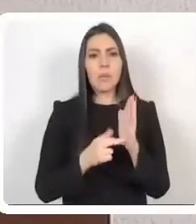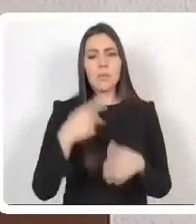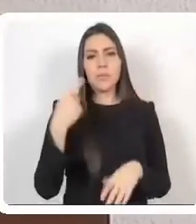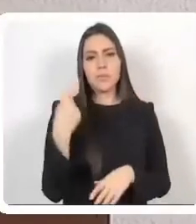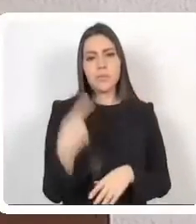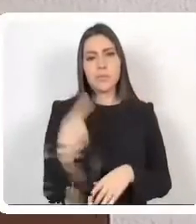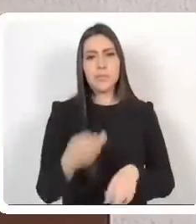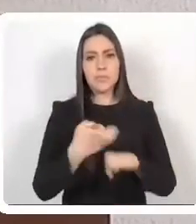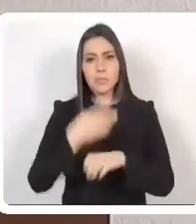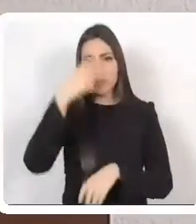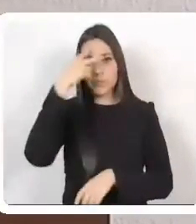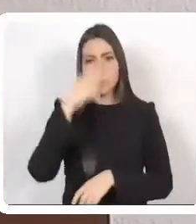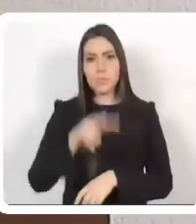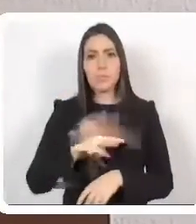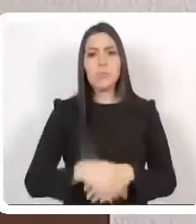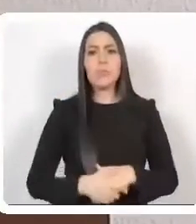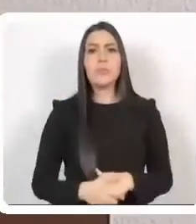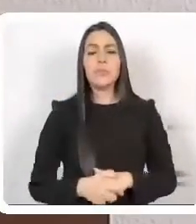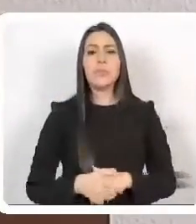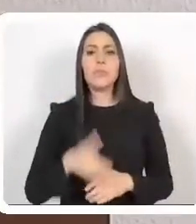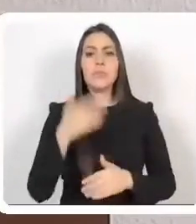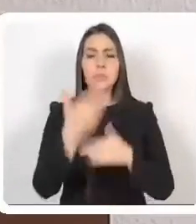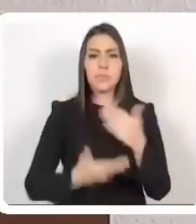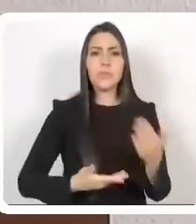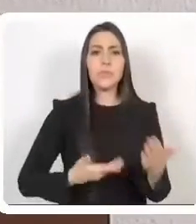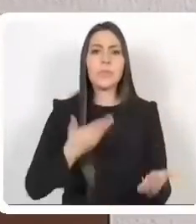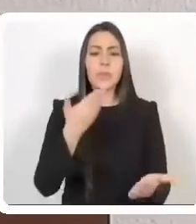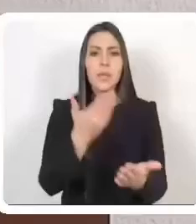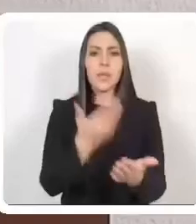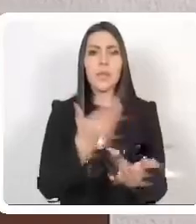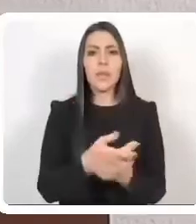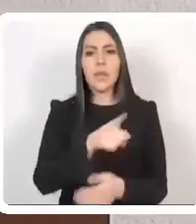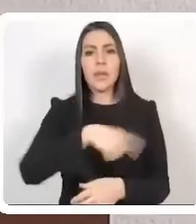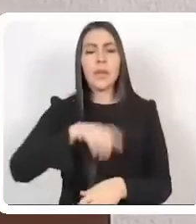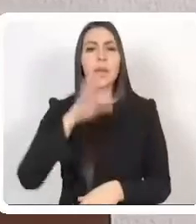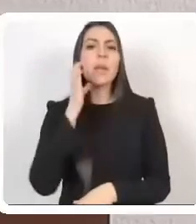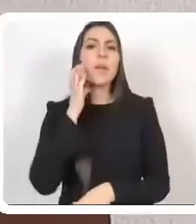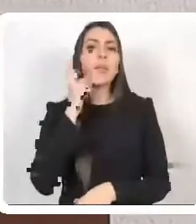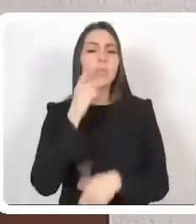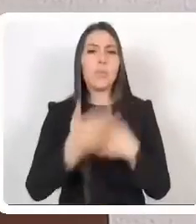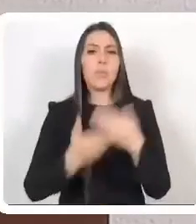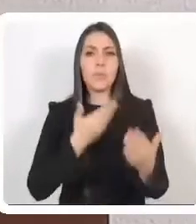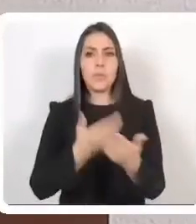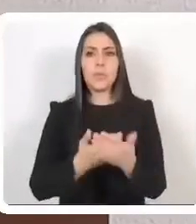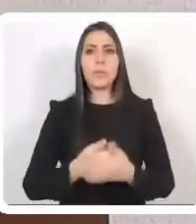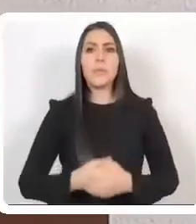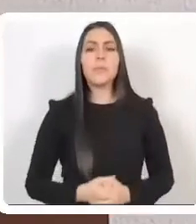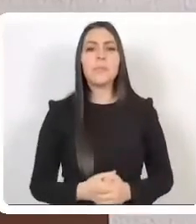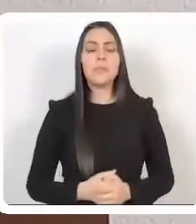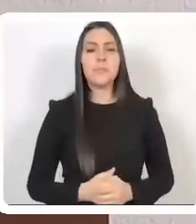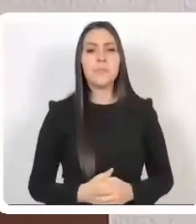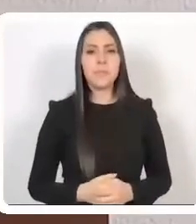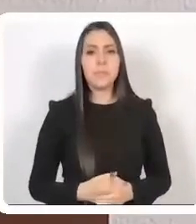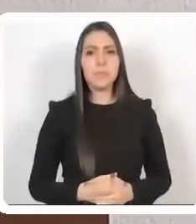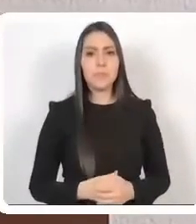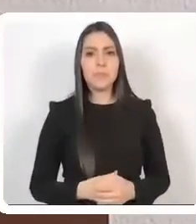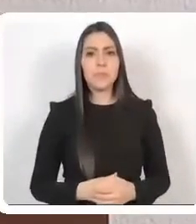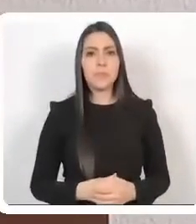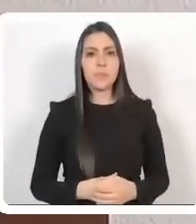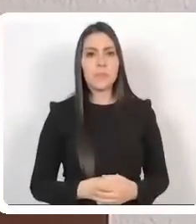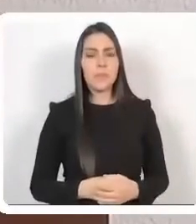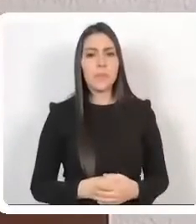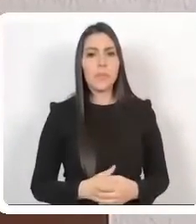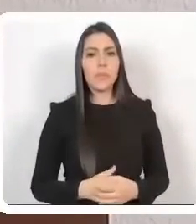México. Someter a la legislatura en pleno, emitir el siguiente dictamen. Antecedentes. Iniciativa